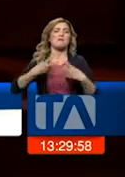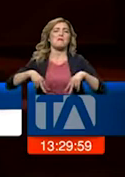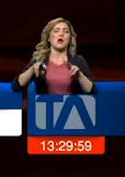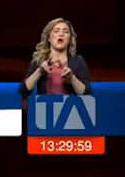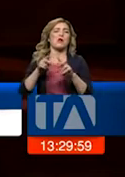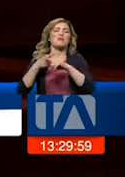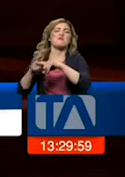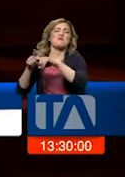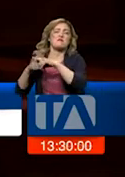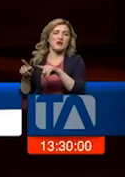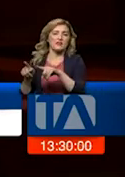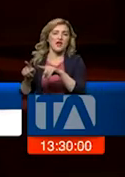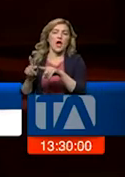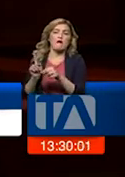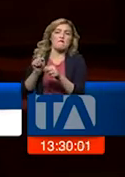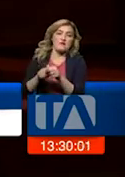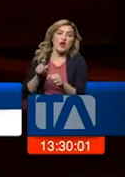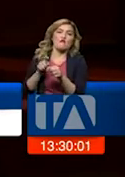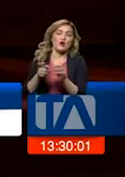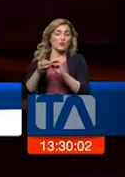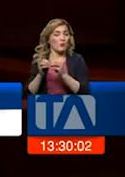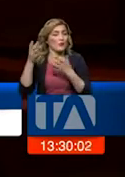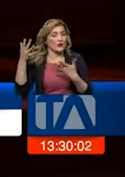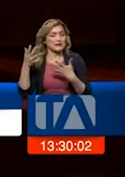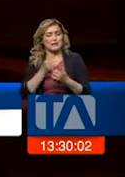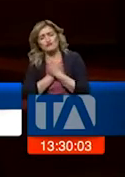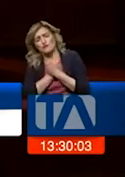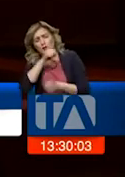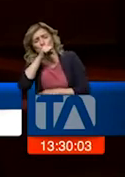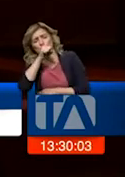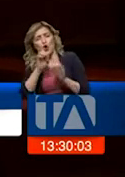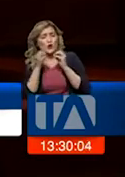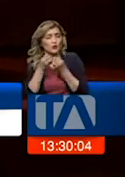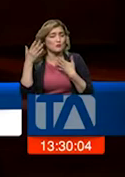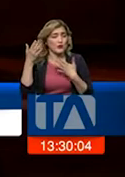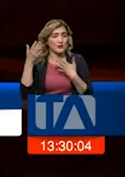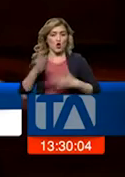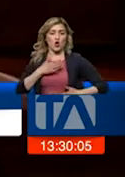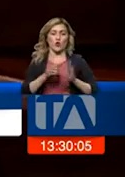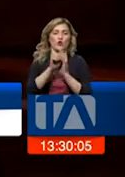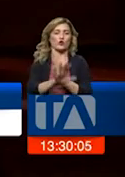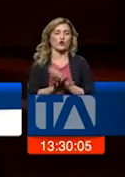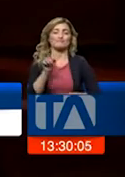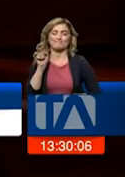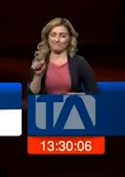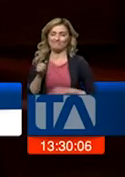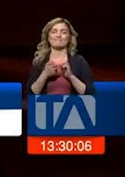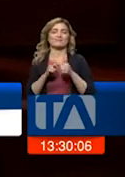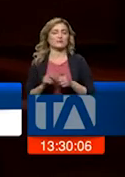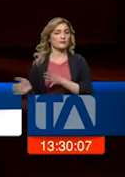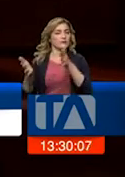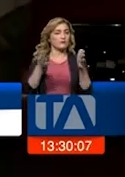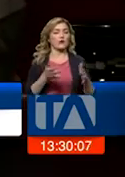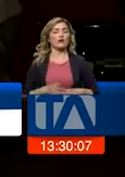los aportes de los adherentes, afiliados y los simpatizantes de las organizaciones políticas. Ella propone además